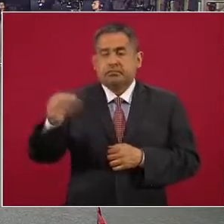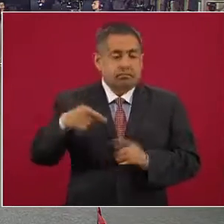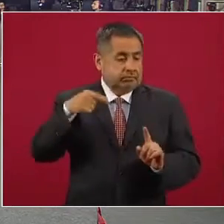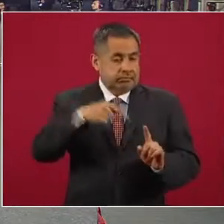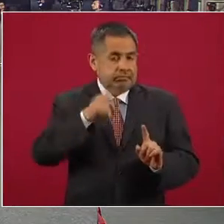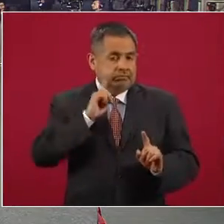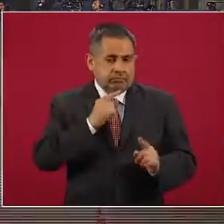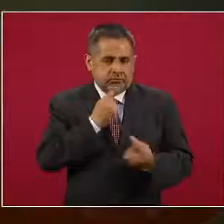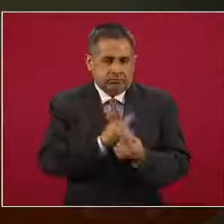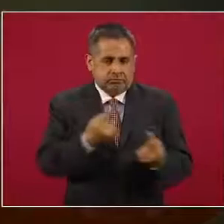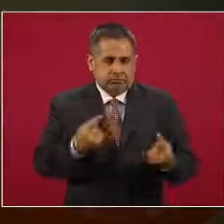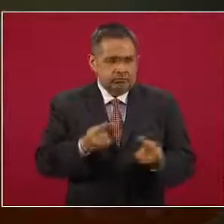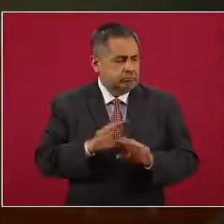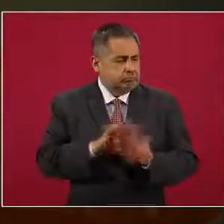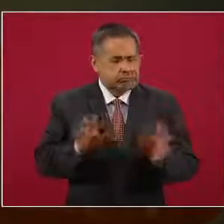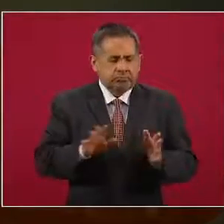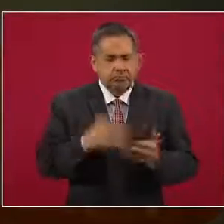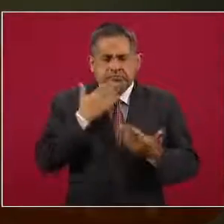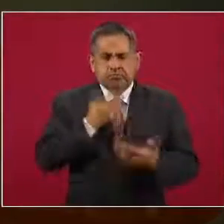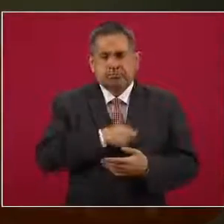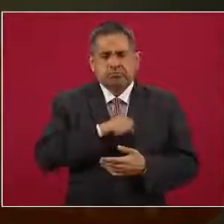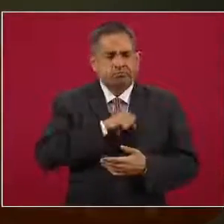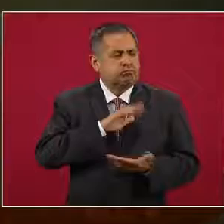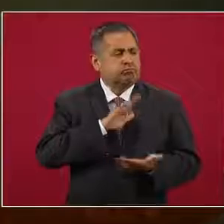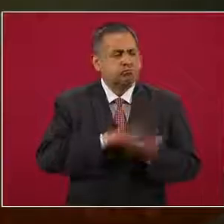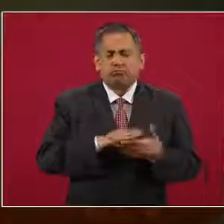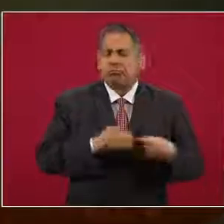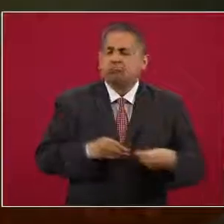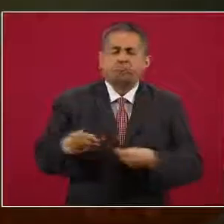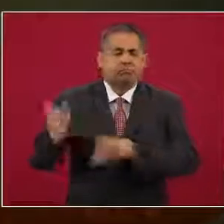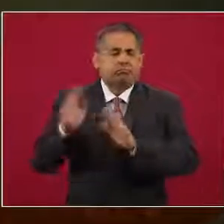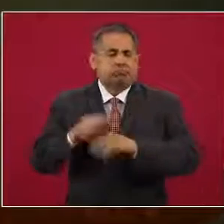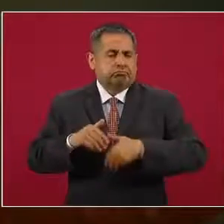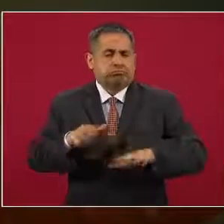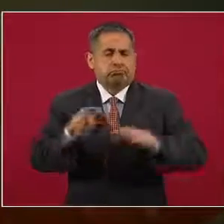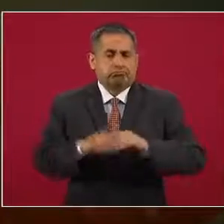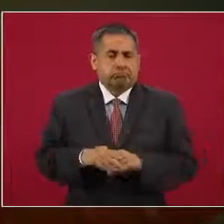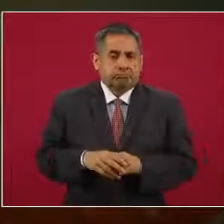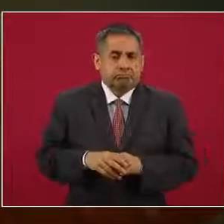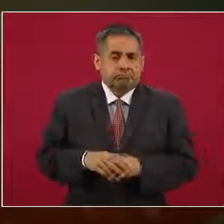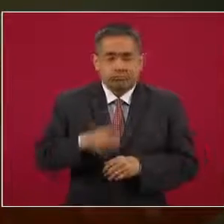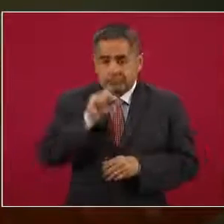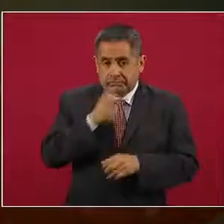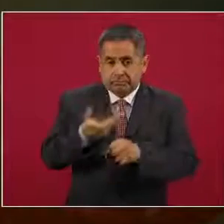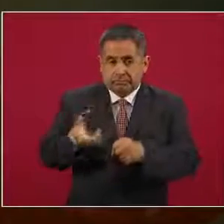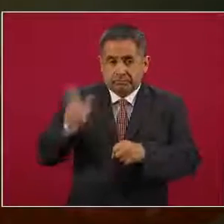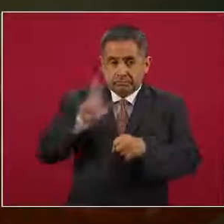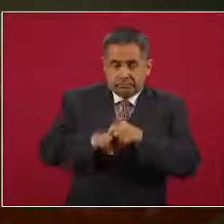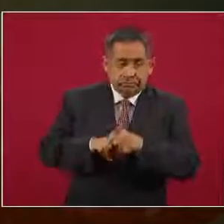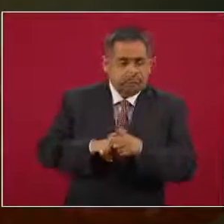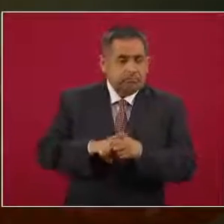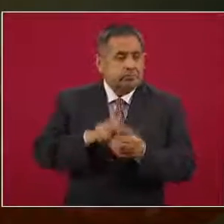pequeña es dada de alta y tuvo 3 ingresos más en el mismo hospital.